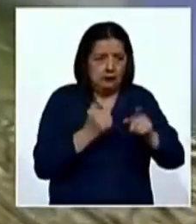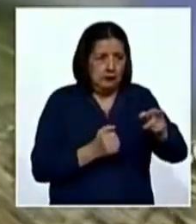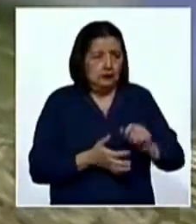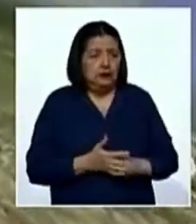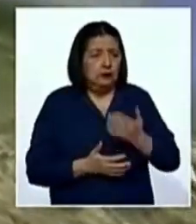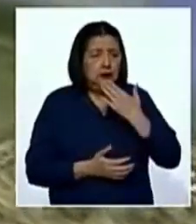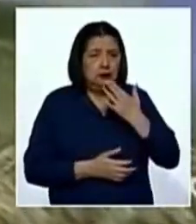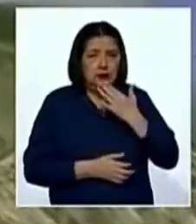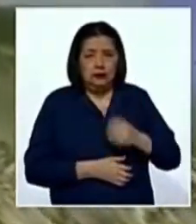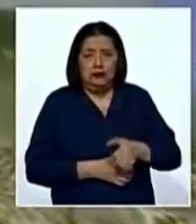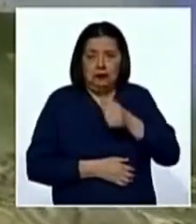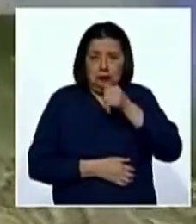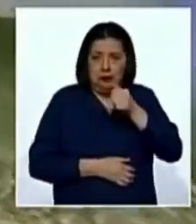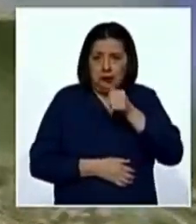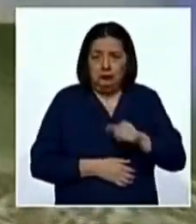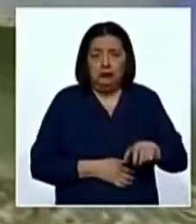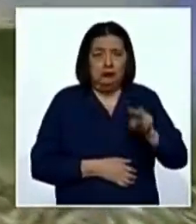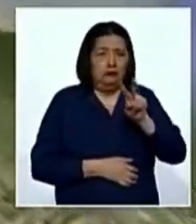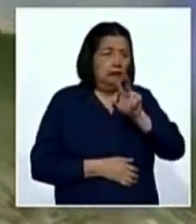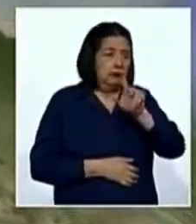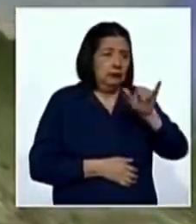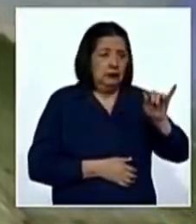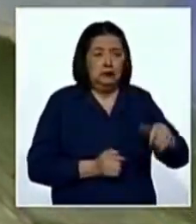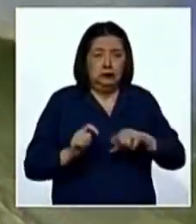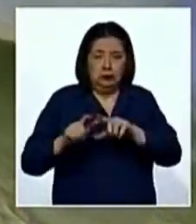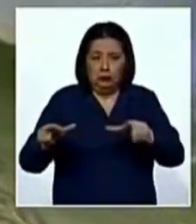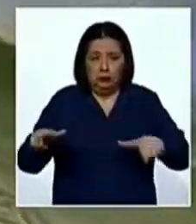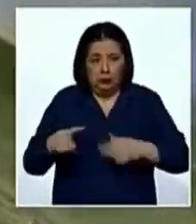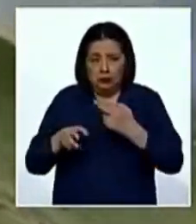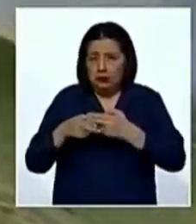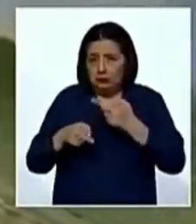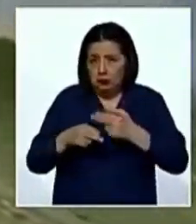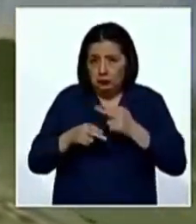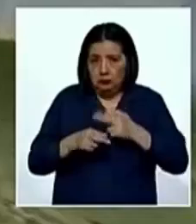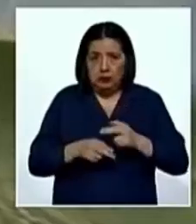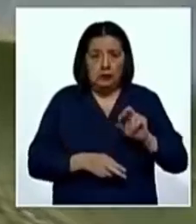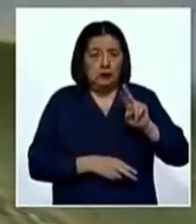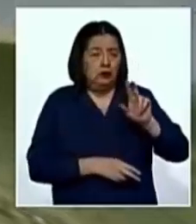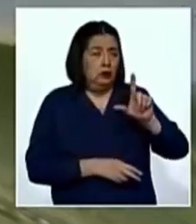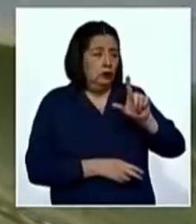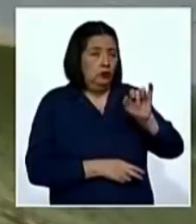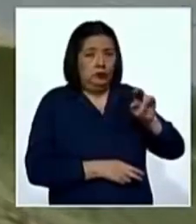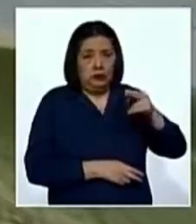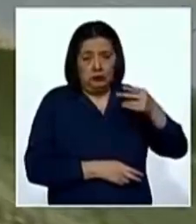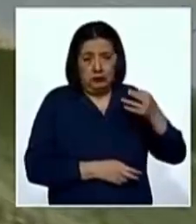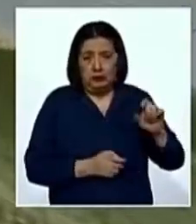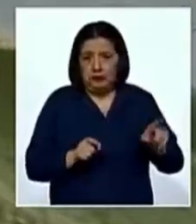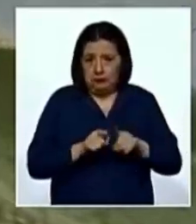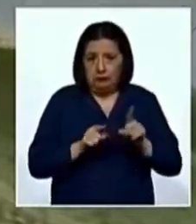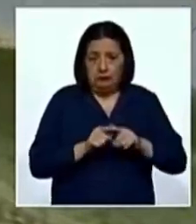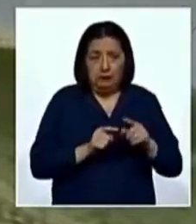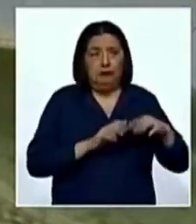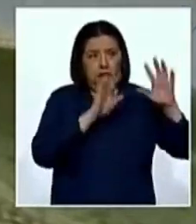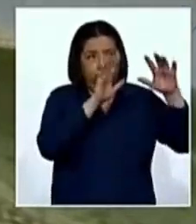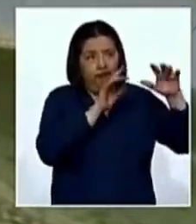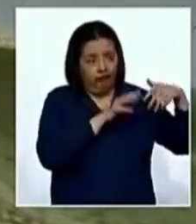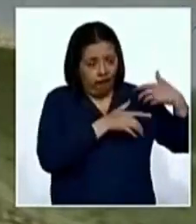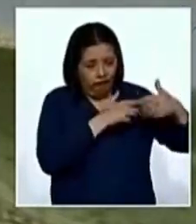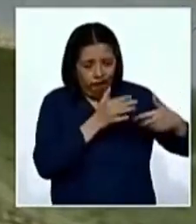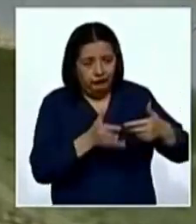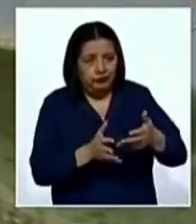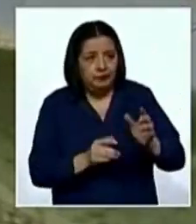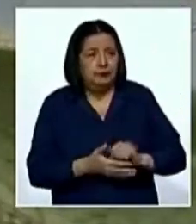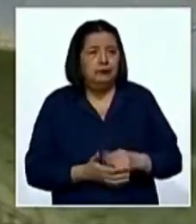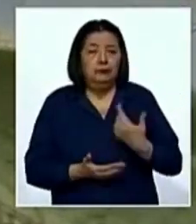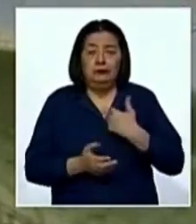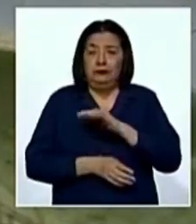Estamos con nuestro compañero Vladimir Rojas en la zona de Lunahuaná, donde también han llegado los huaicos. ¿Cómo estás, Vladimir? Buenas